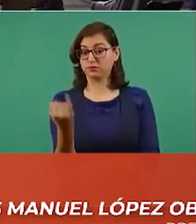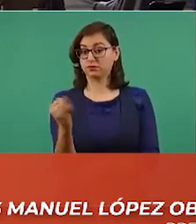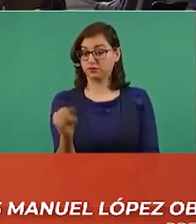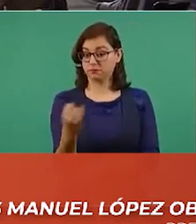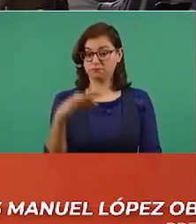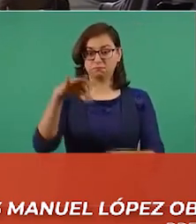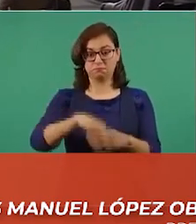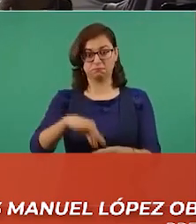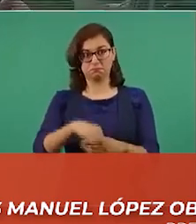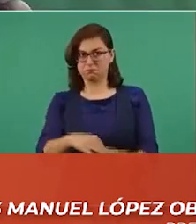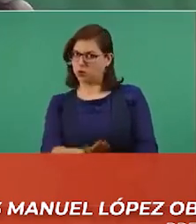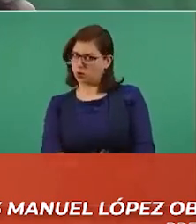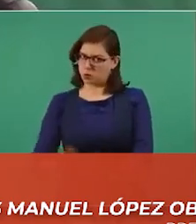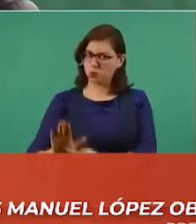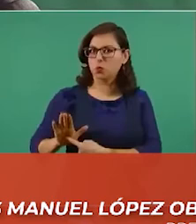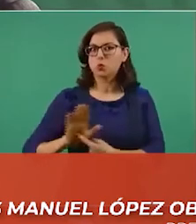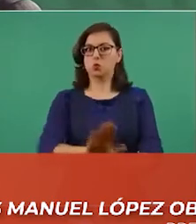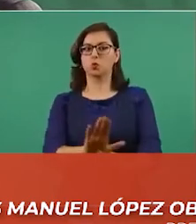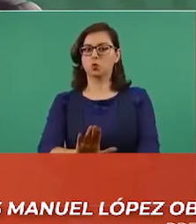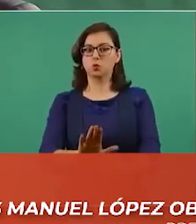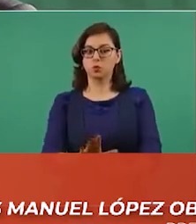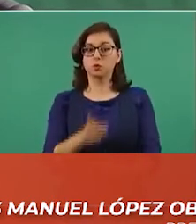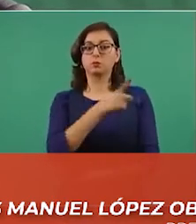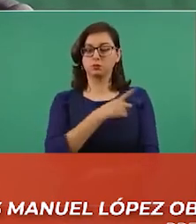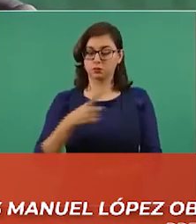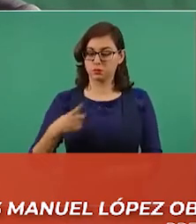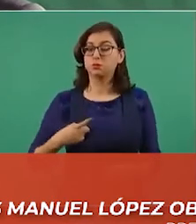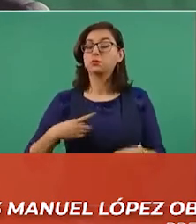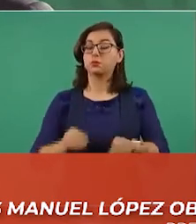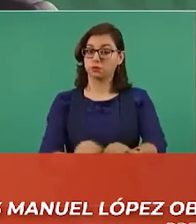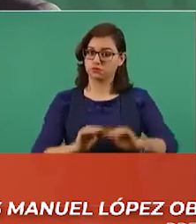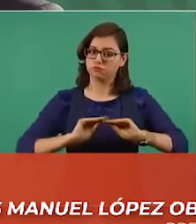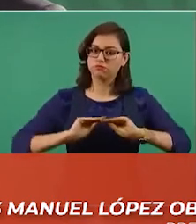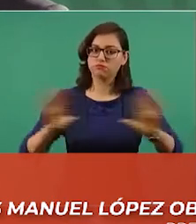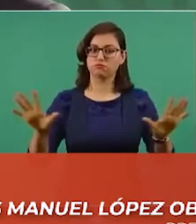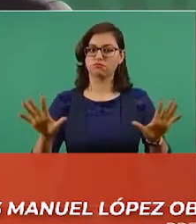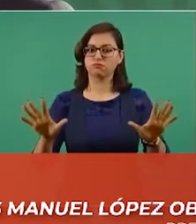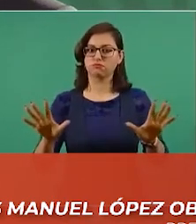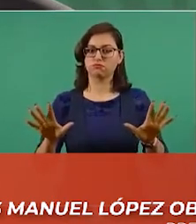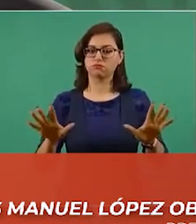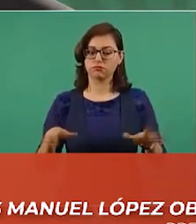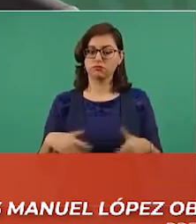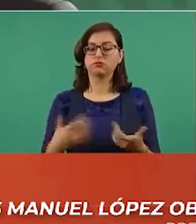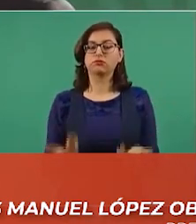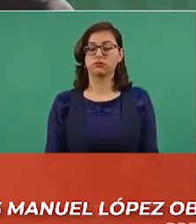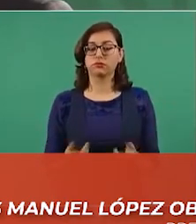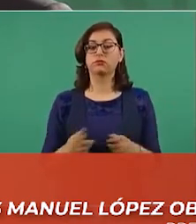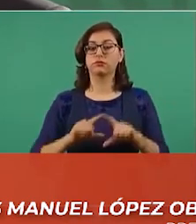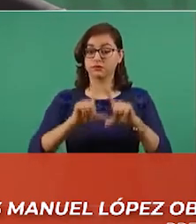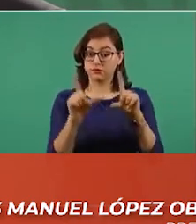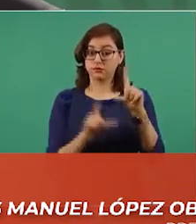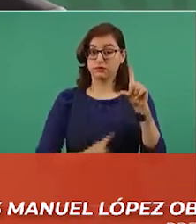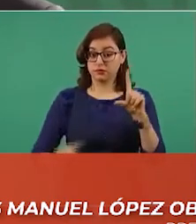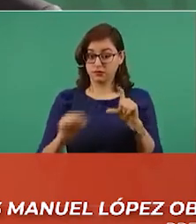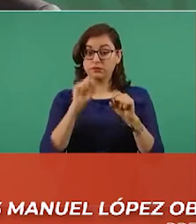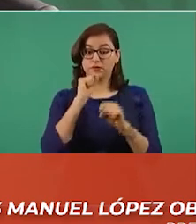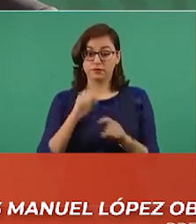dejar de manifiesto. México también. En esto va a